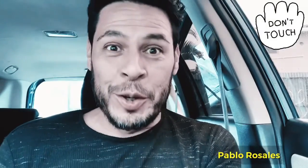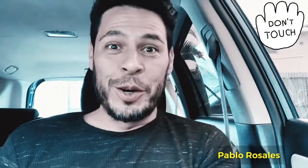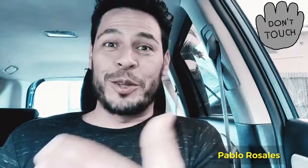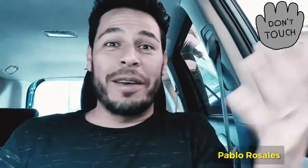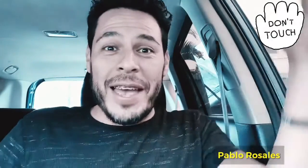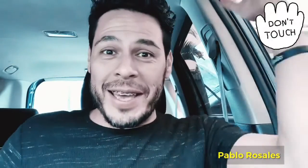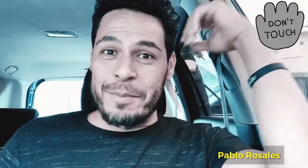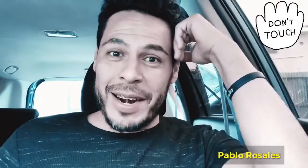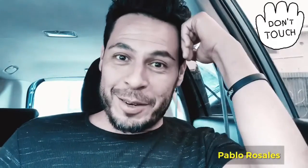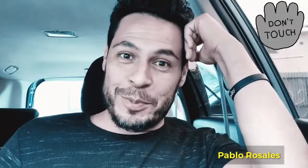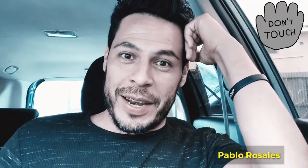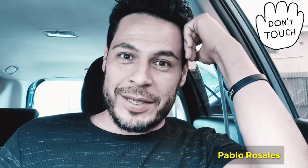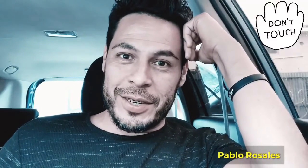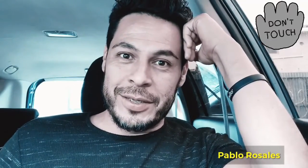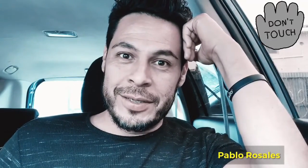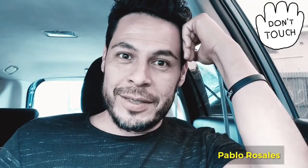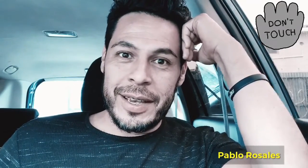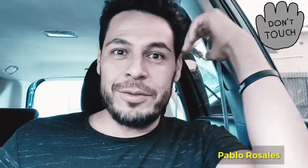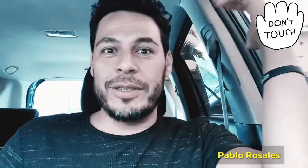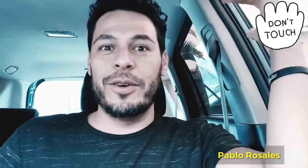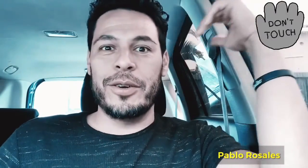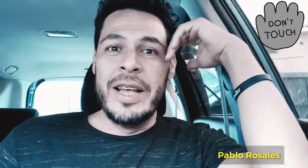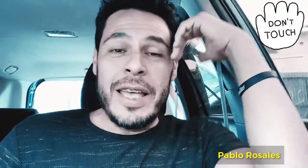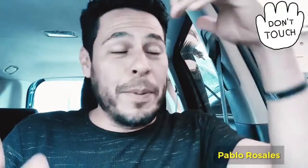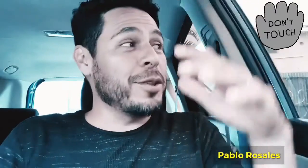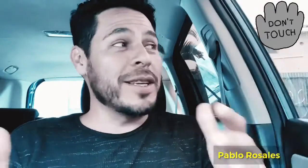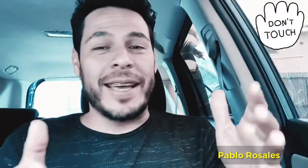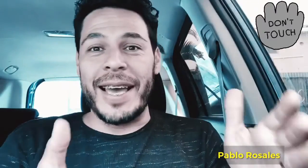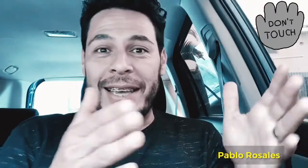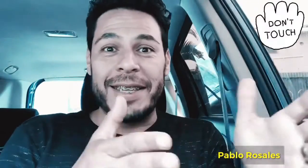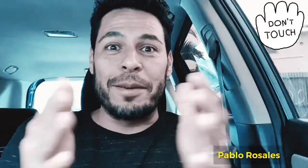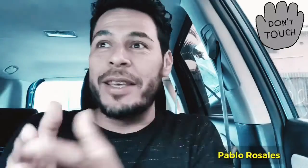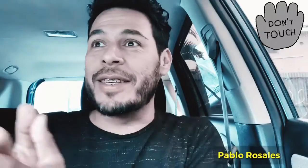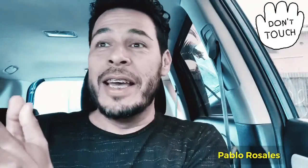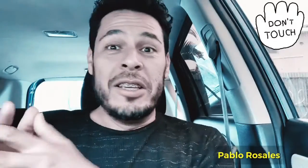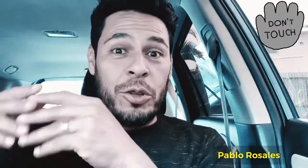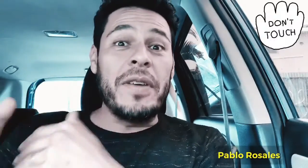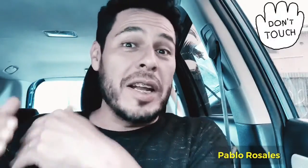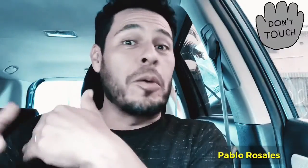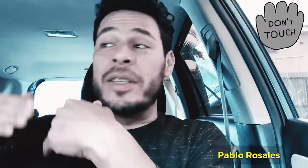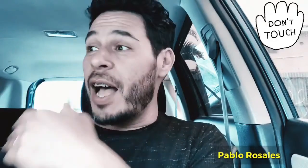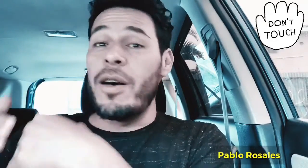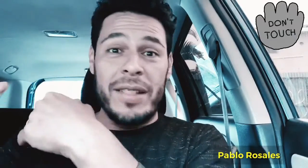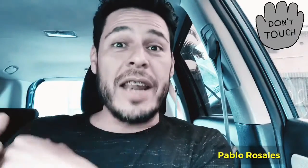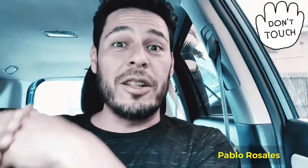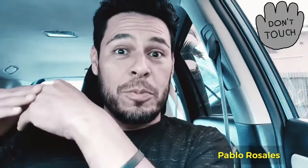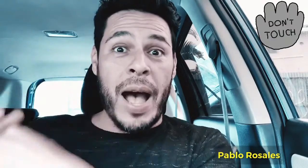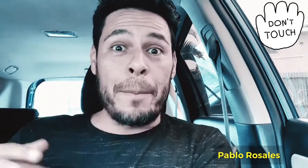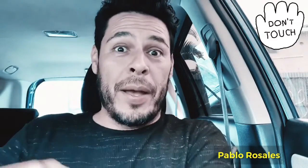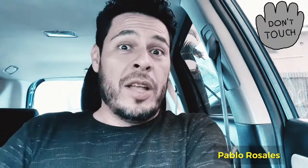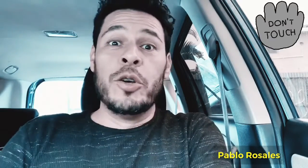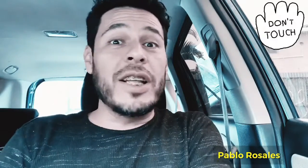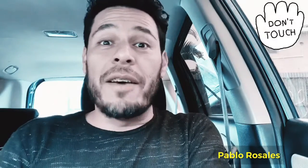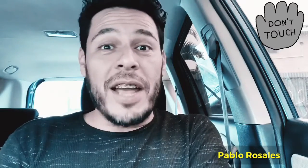imposición o todavía hay que llamarle conspiración? Esto es loco. Y para todas aquellas gentes que me dicen, si no hubieras comenzado a hablar de los